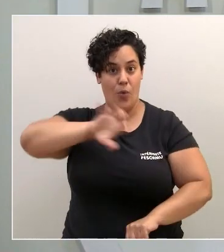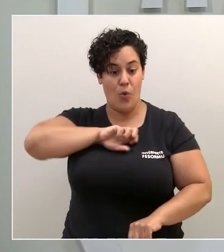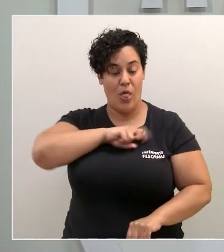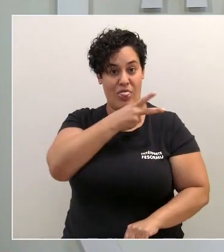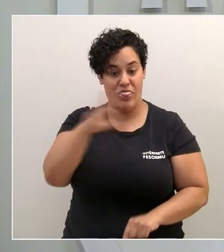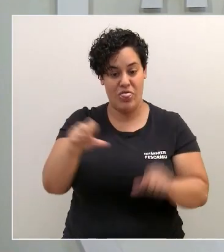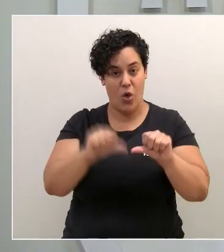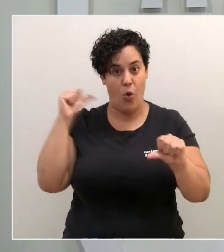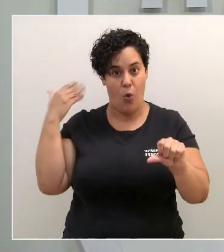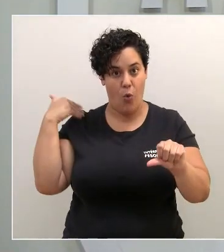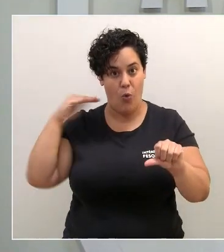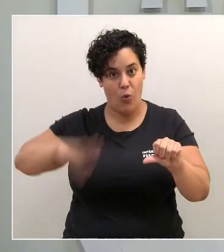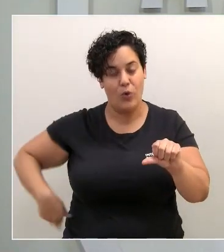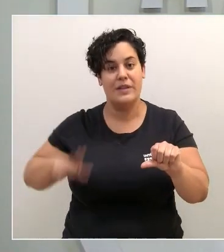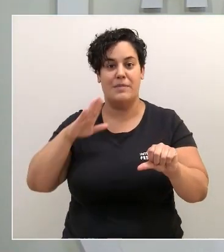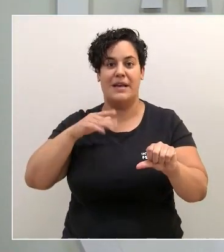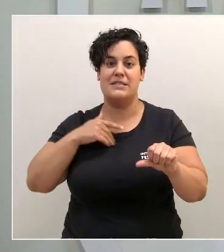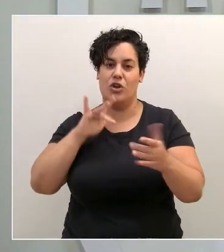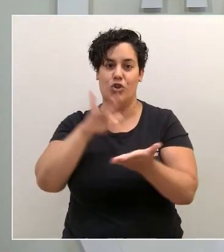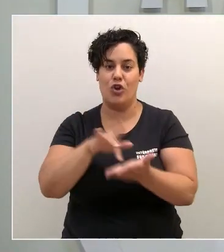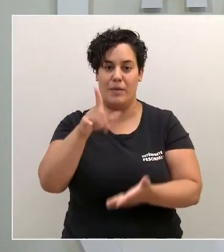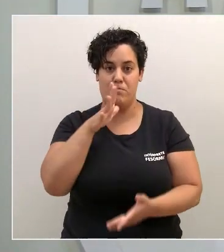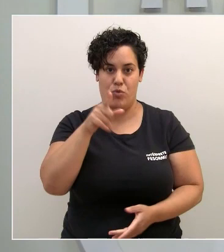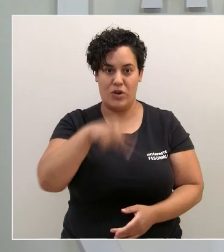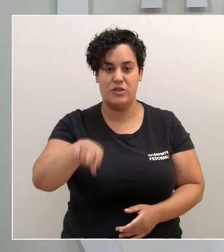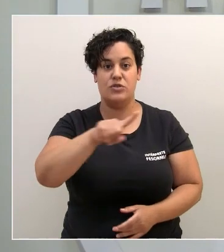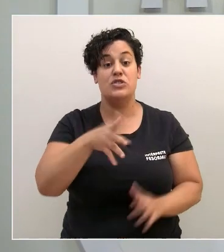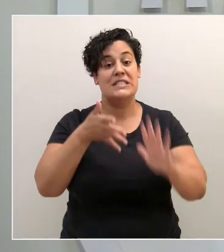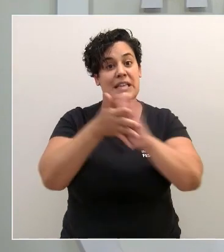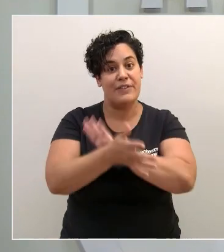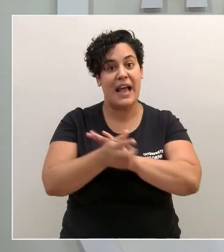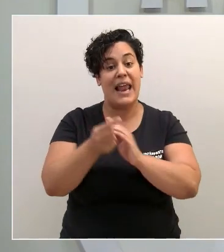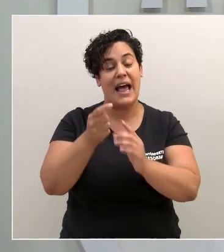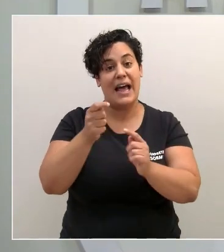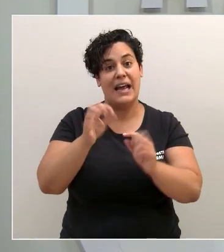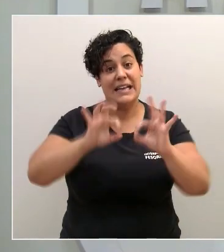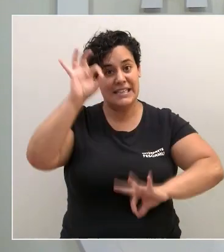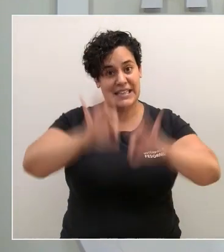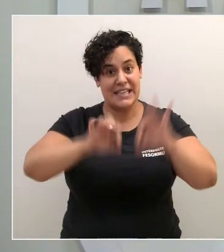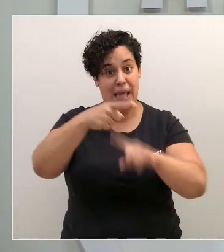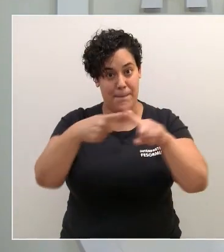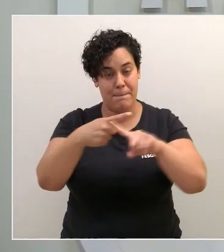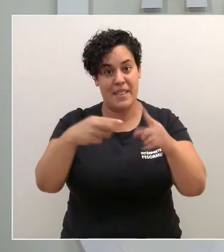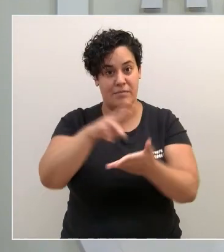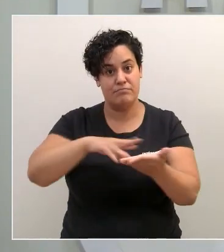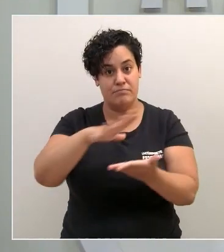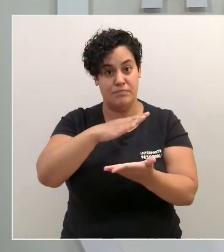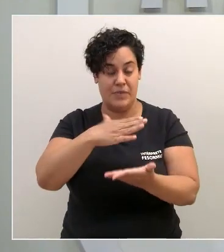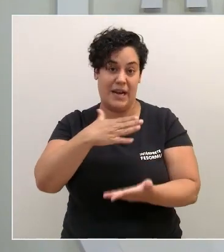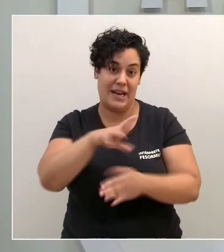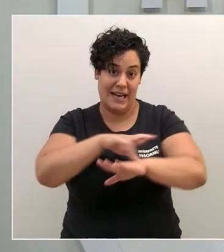días. Este incremento de casos ha hecho que la tasa media regional se haya duplicado en esta última